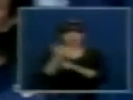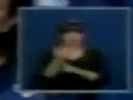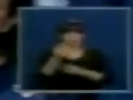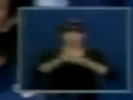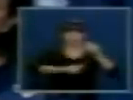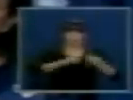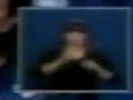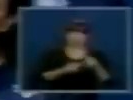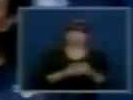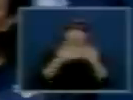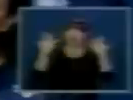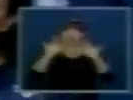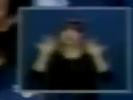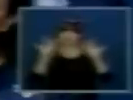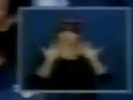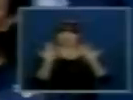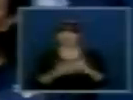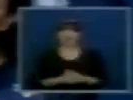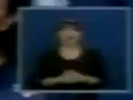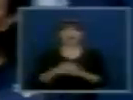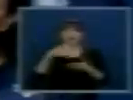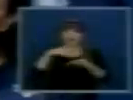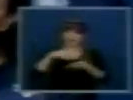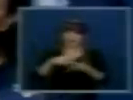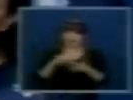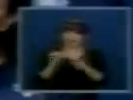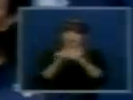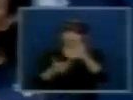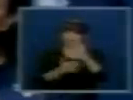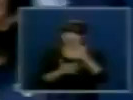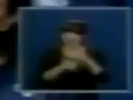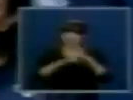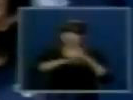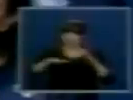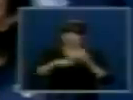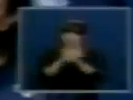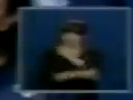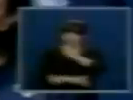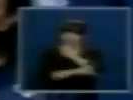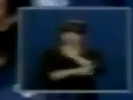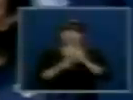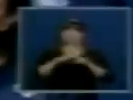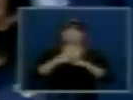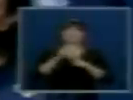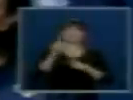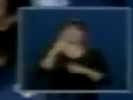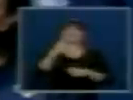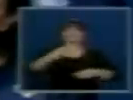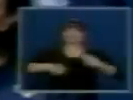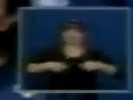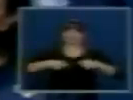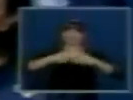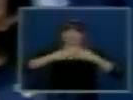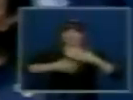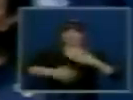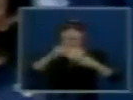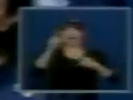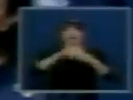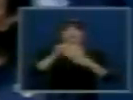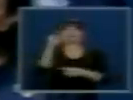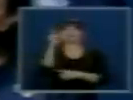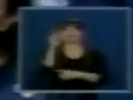productivos, ambientales, académicos y técnicos del país a partir del 1 de septiembre y hasta por 18